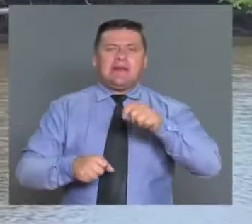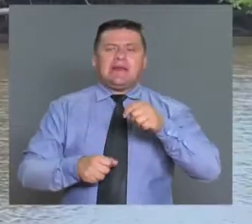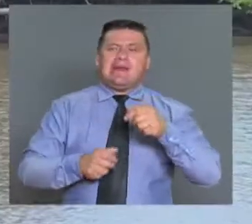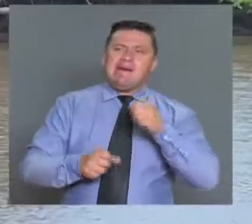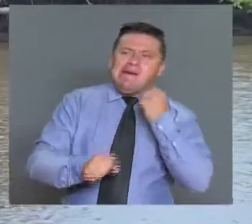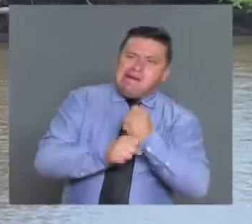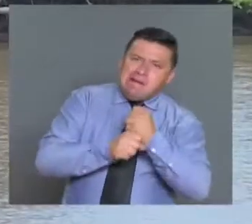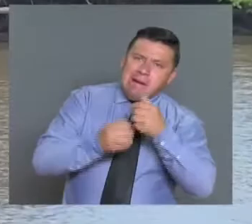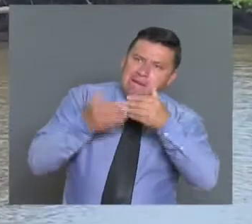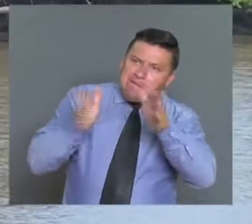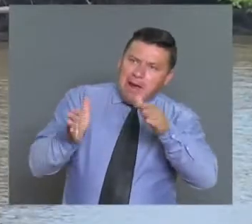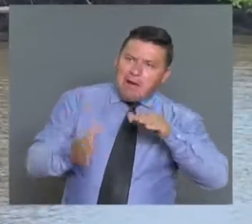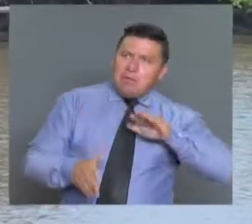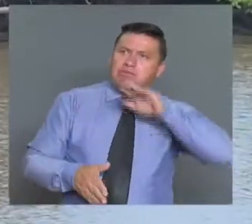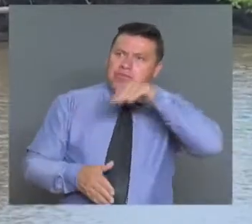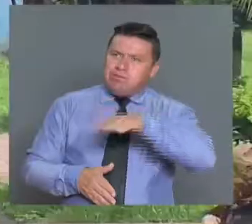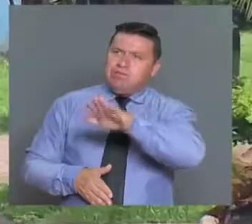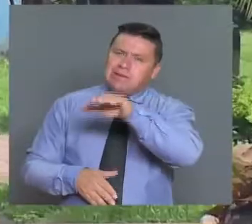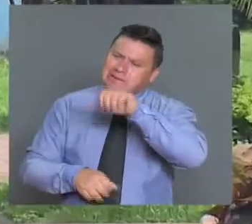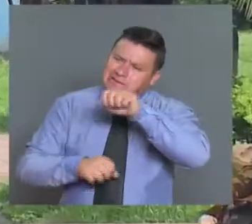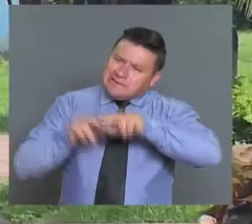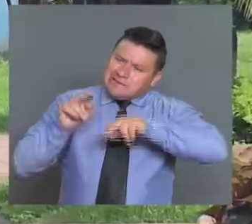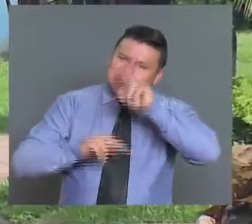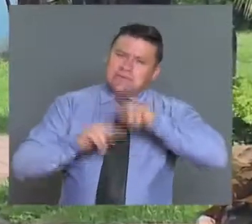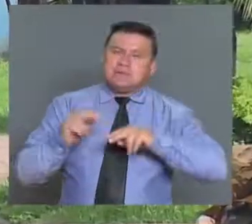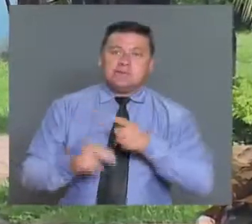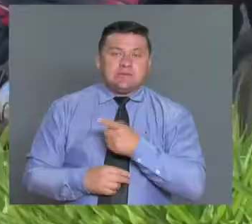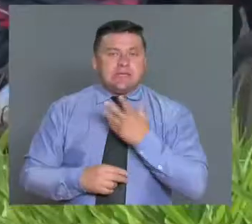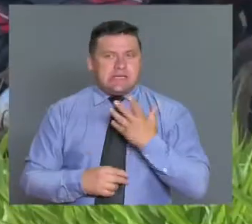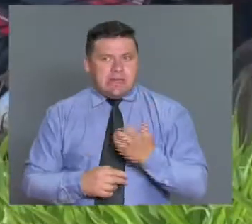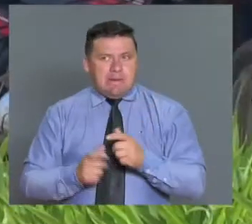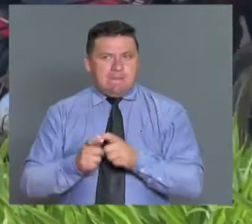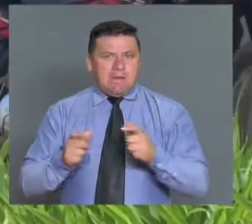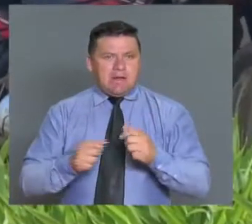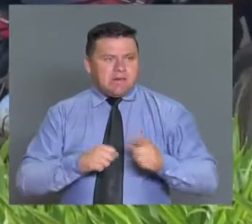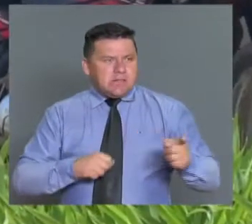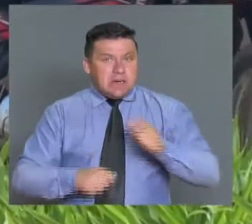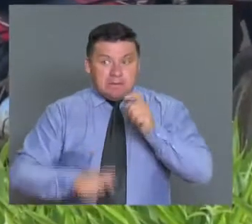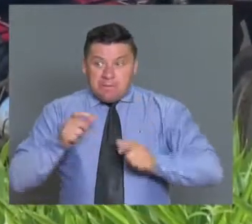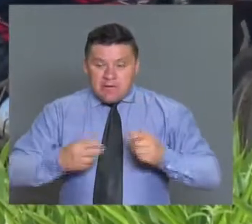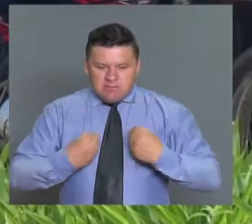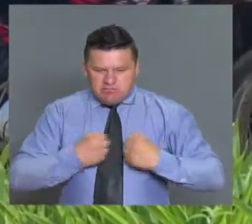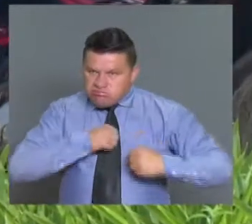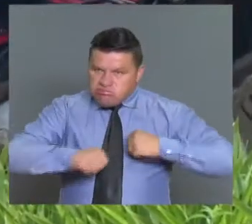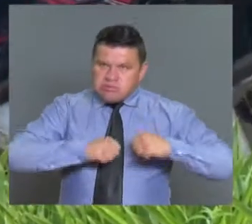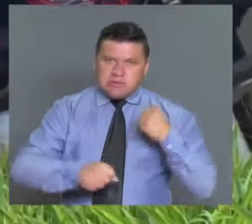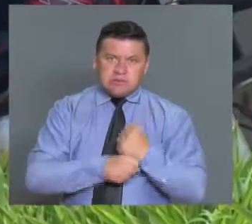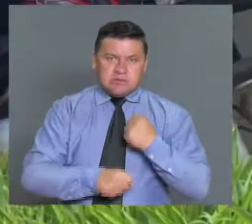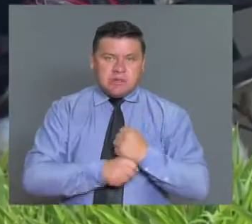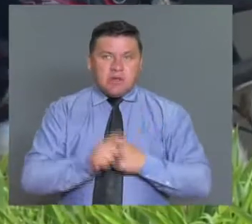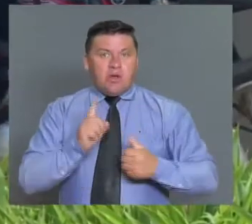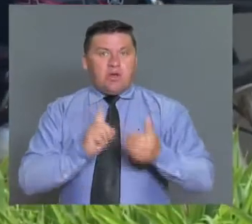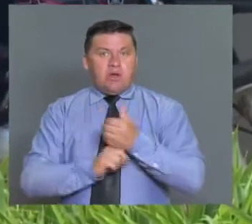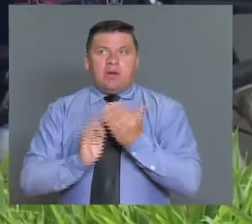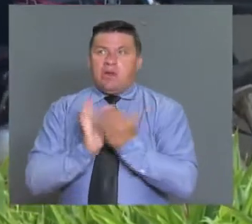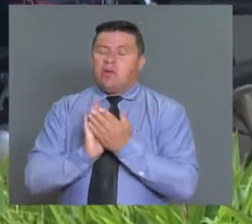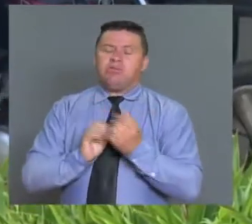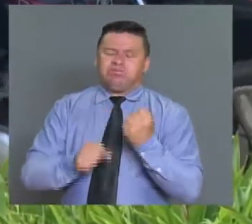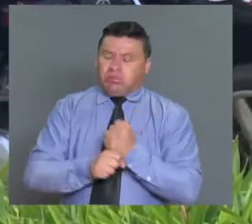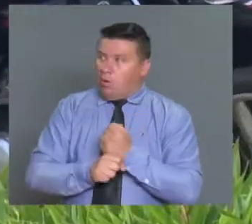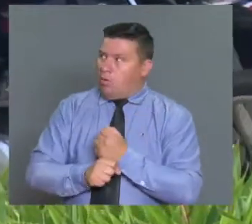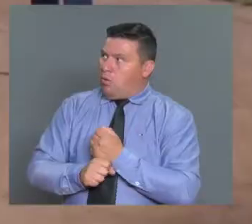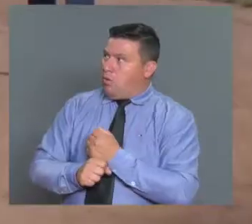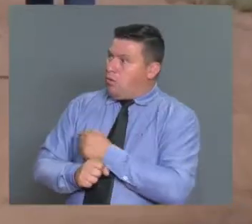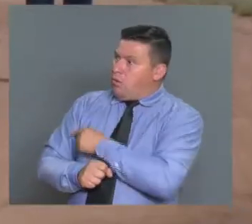transporte. Las oportunidades de progreso de esta población se han dado en gran mayoría por el empuje de los bichadenses, quienes han encontrado en la educación una